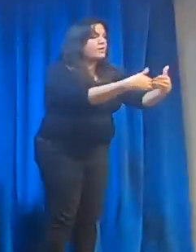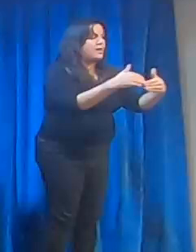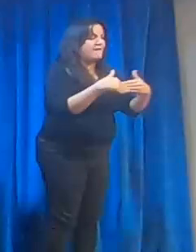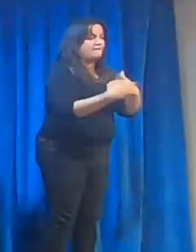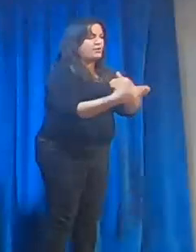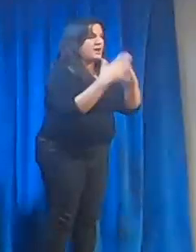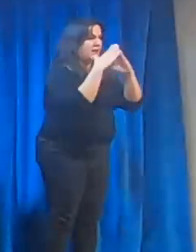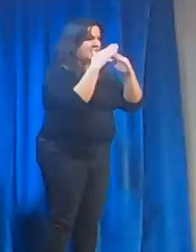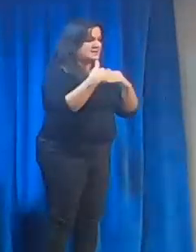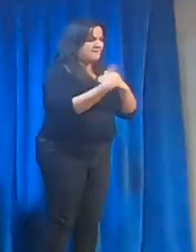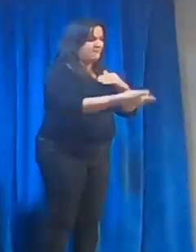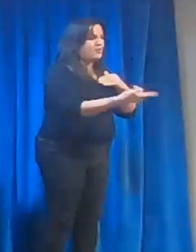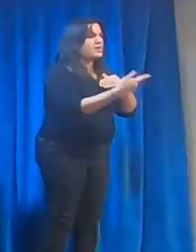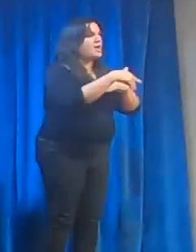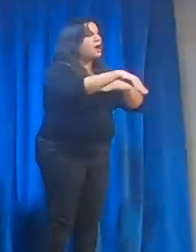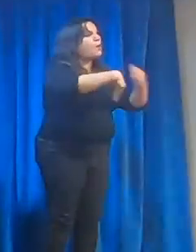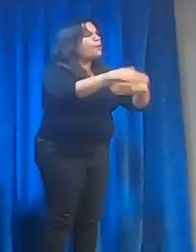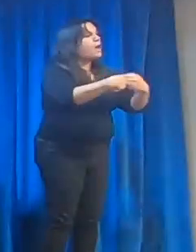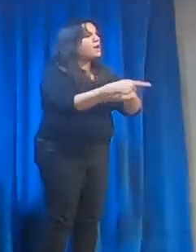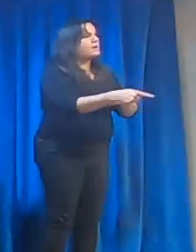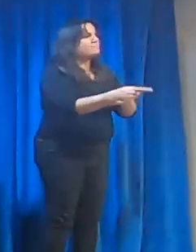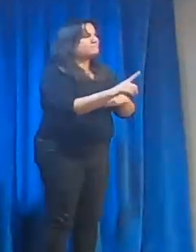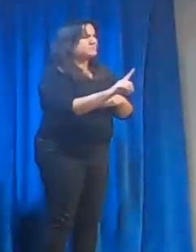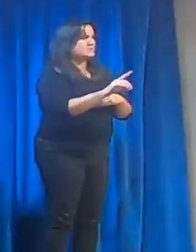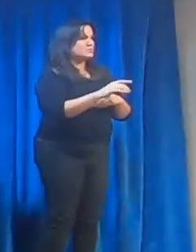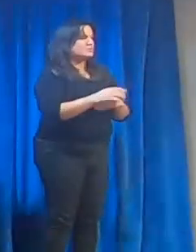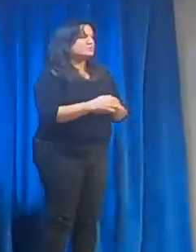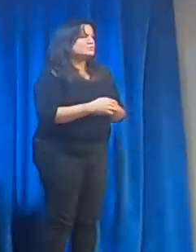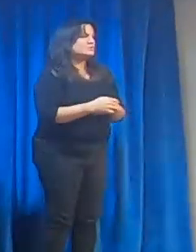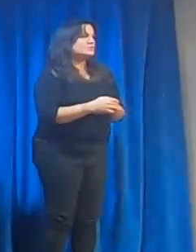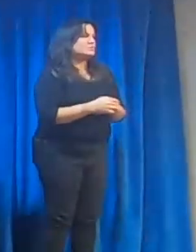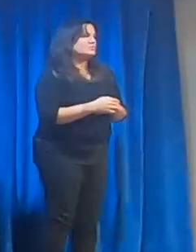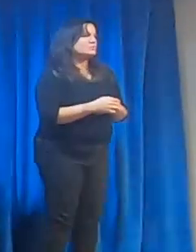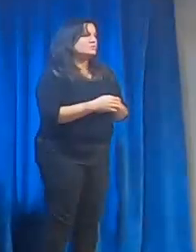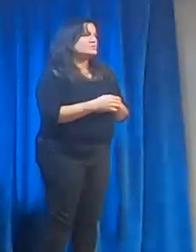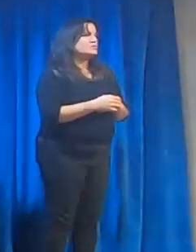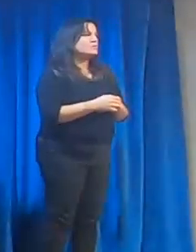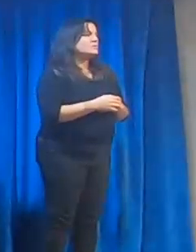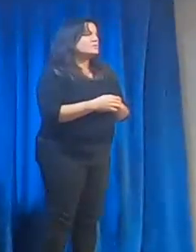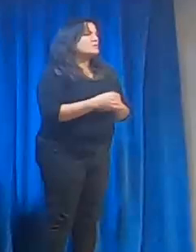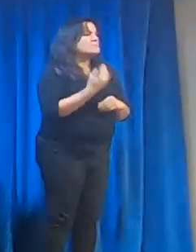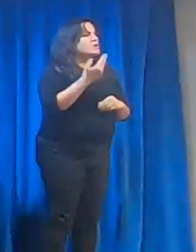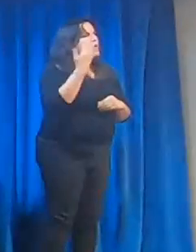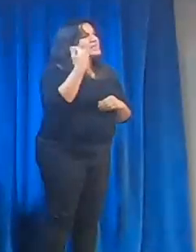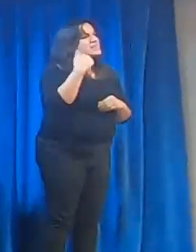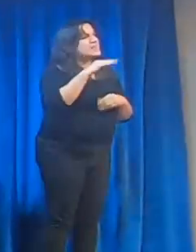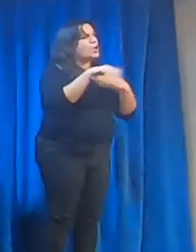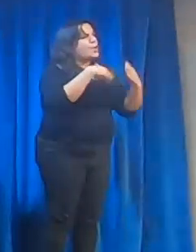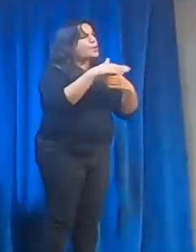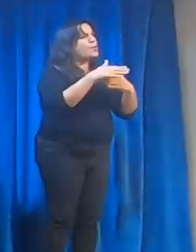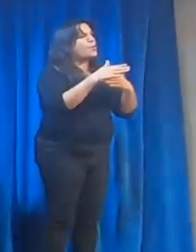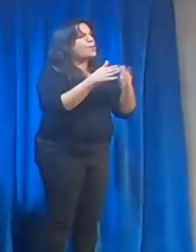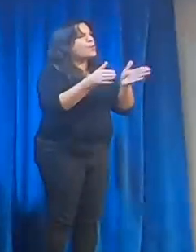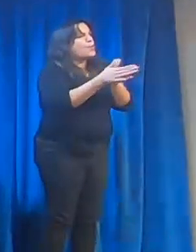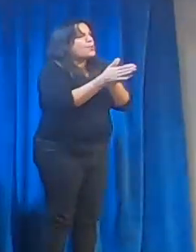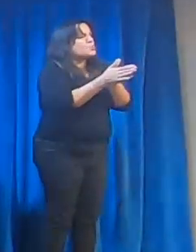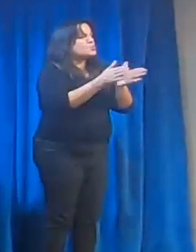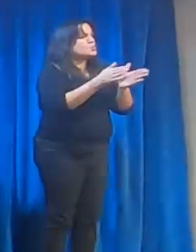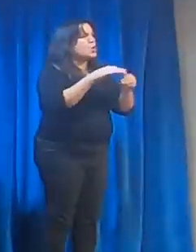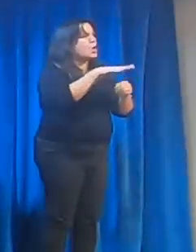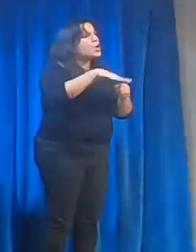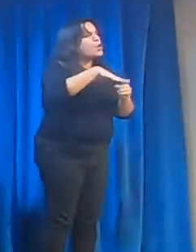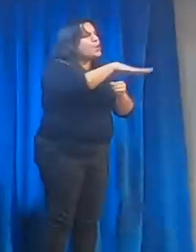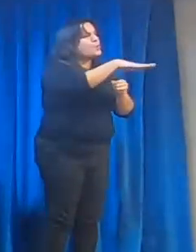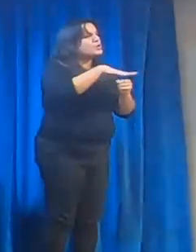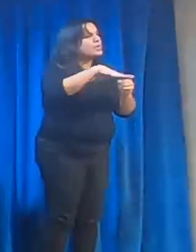fuera de la casa, no estaba dentro de la casa, lo abrían, pero el jugar era con la comunidad, con los otros. La